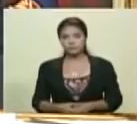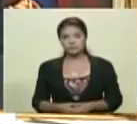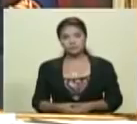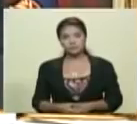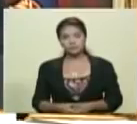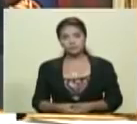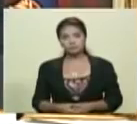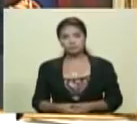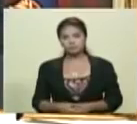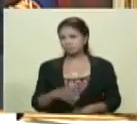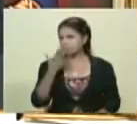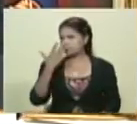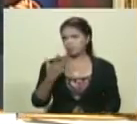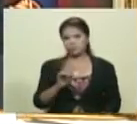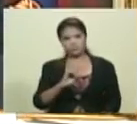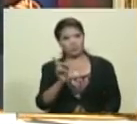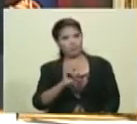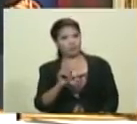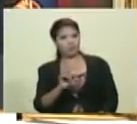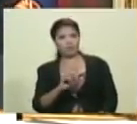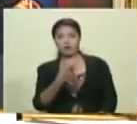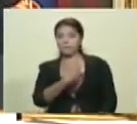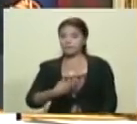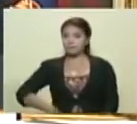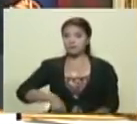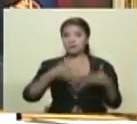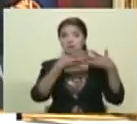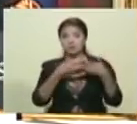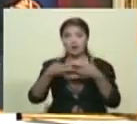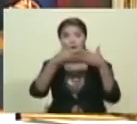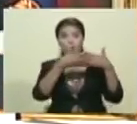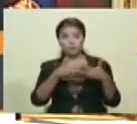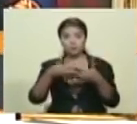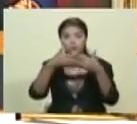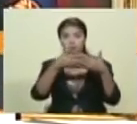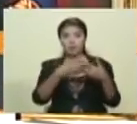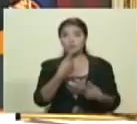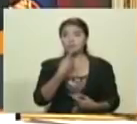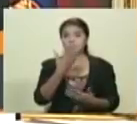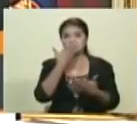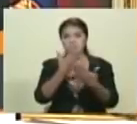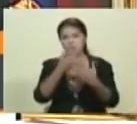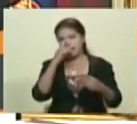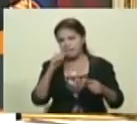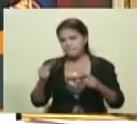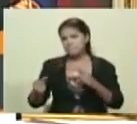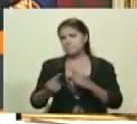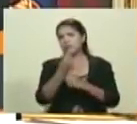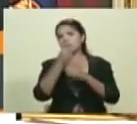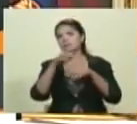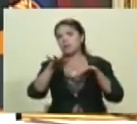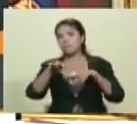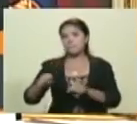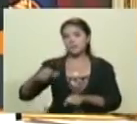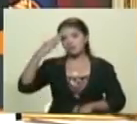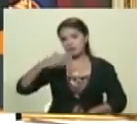No es poca cosa que el presidente de Estados Unidos haya salido a amenazar de una invasión